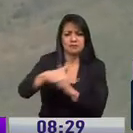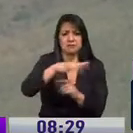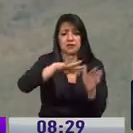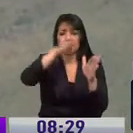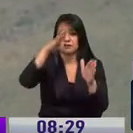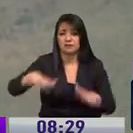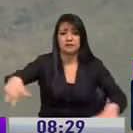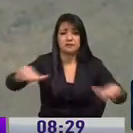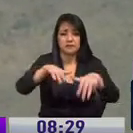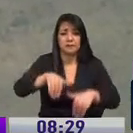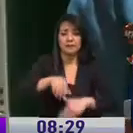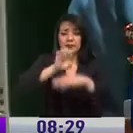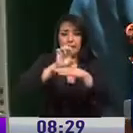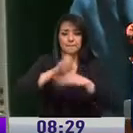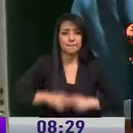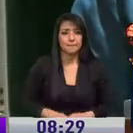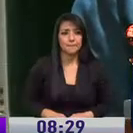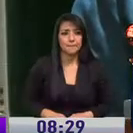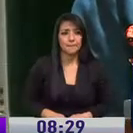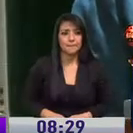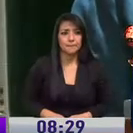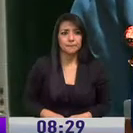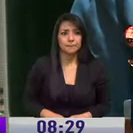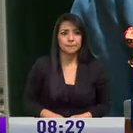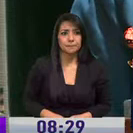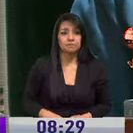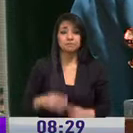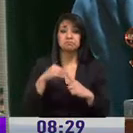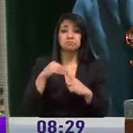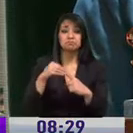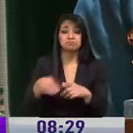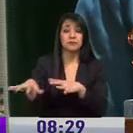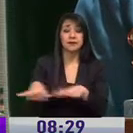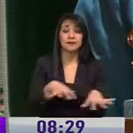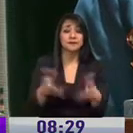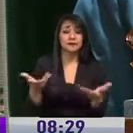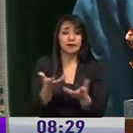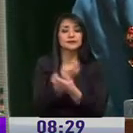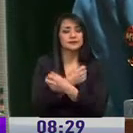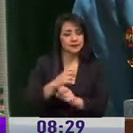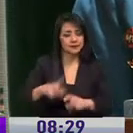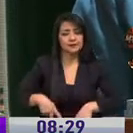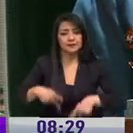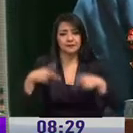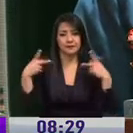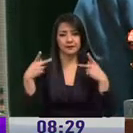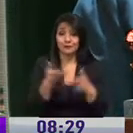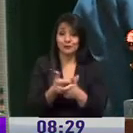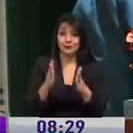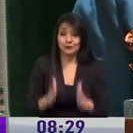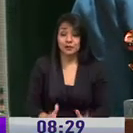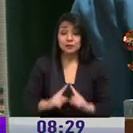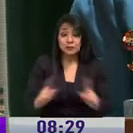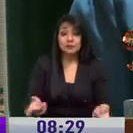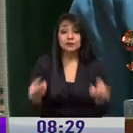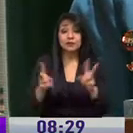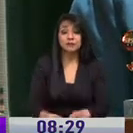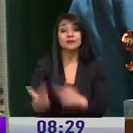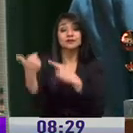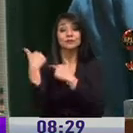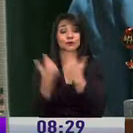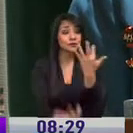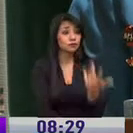cordillera occidental del país. Se podría mencionar que nuestra principal actividad es salvar vidas. Sin embargo, estamos encargados de luchar contra